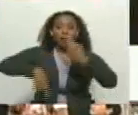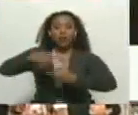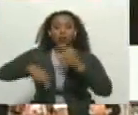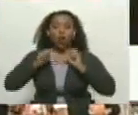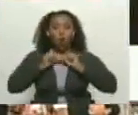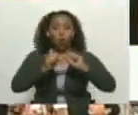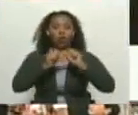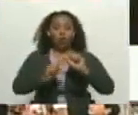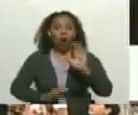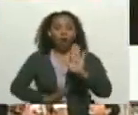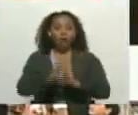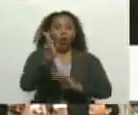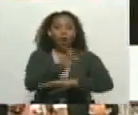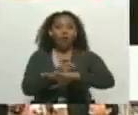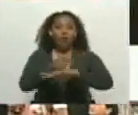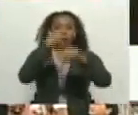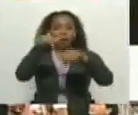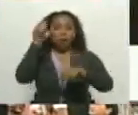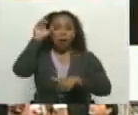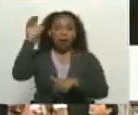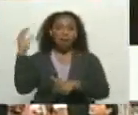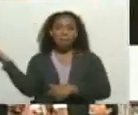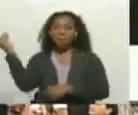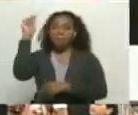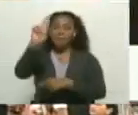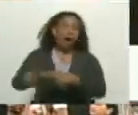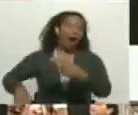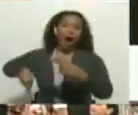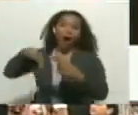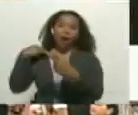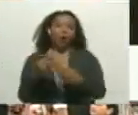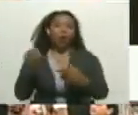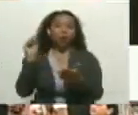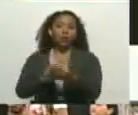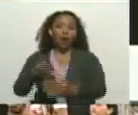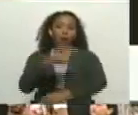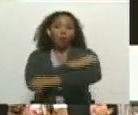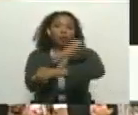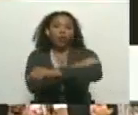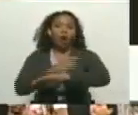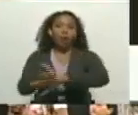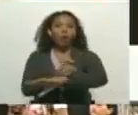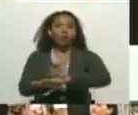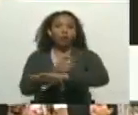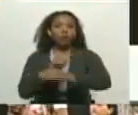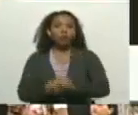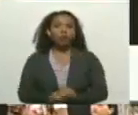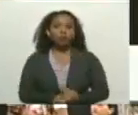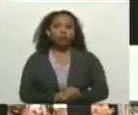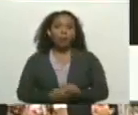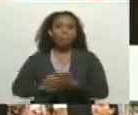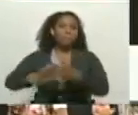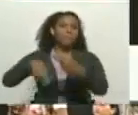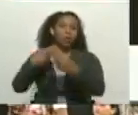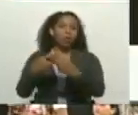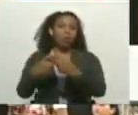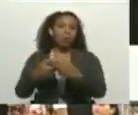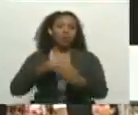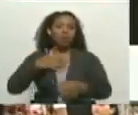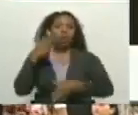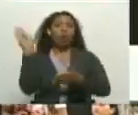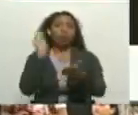siga gobernando este país y que más nunca pueda volver la oposición a gobernarnos. Más nunca pueda hacerlo.